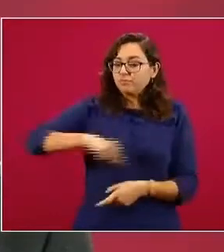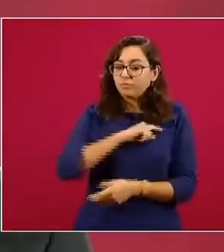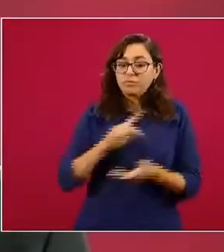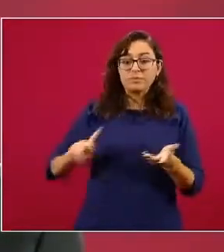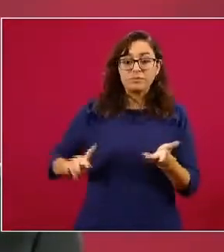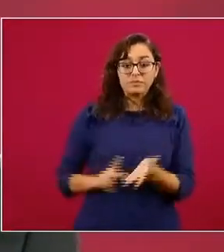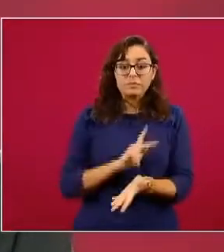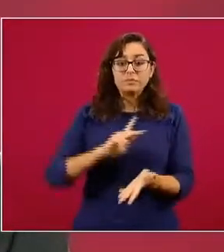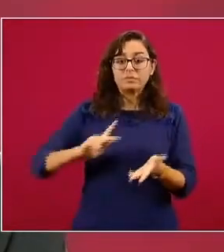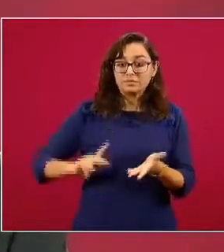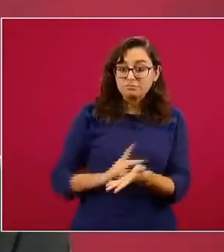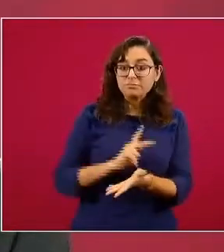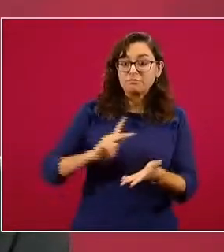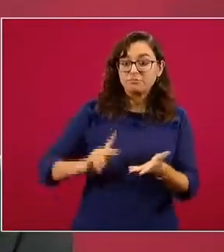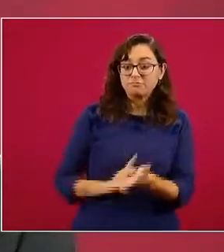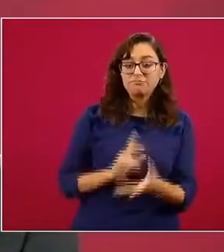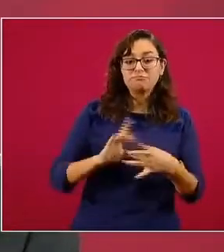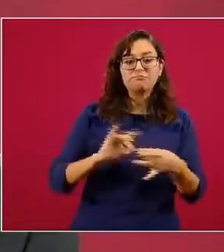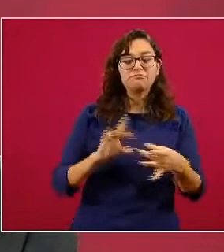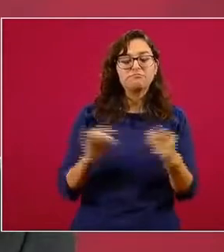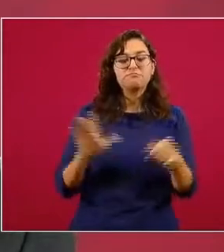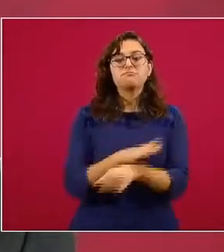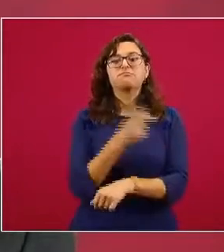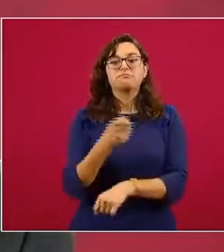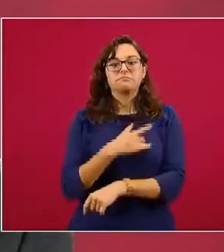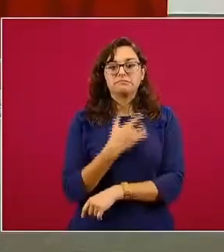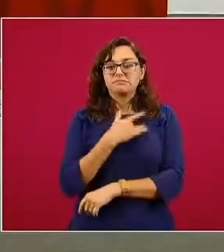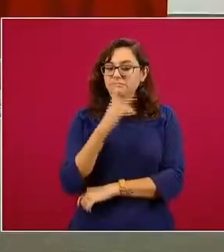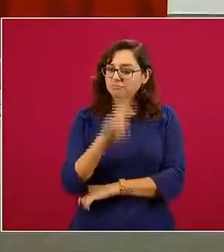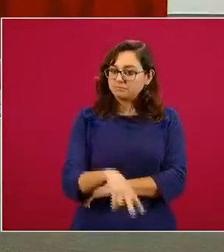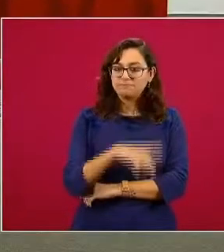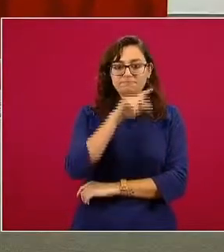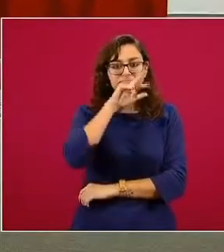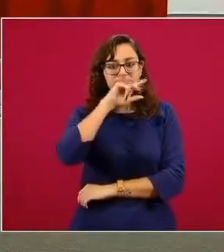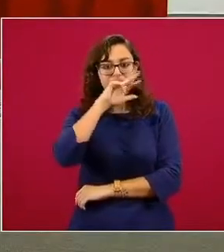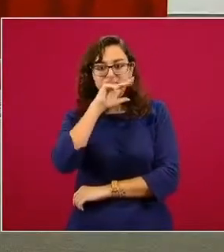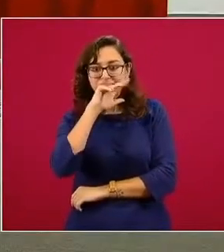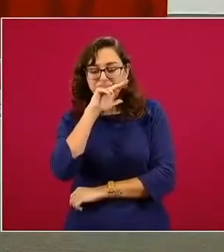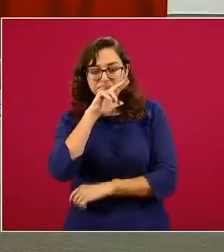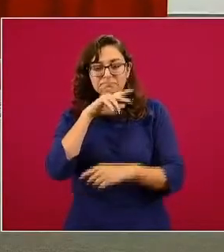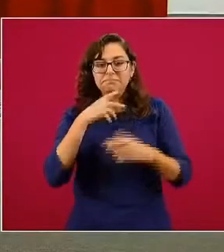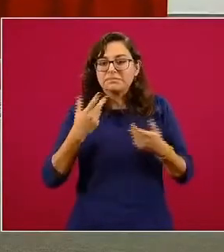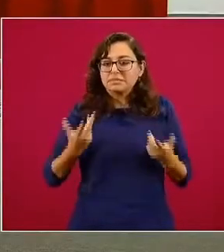repetidamente, porque nos preocupa, porque es uno de los elementos de mayor preocupación, que nos parece